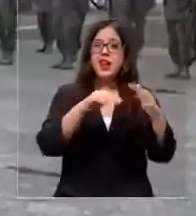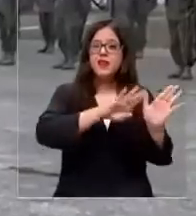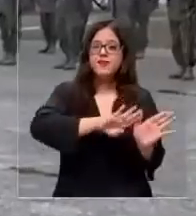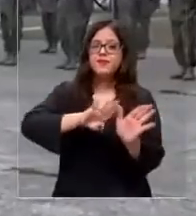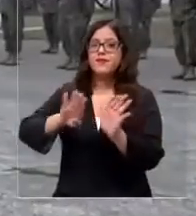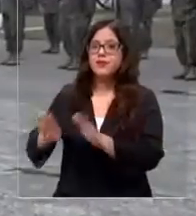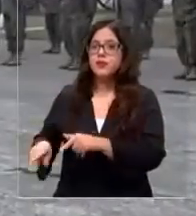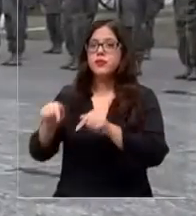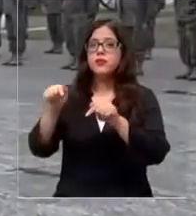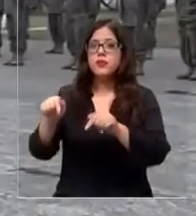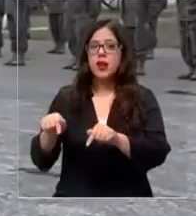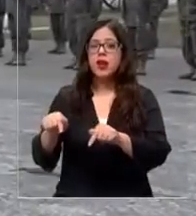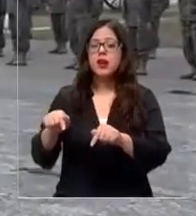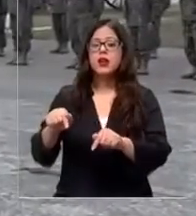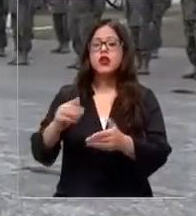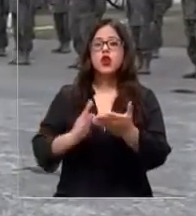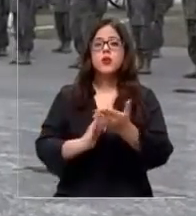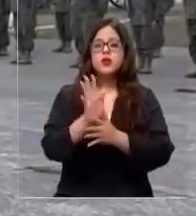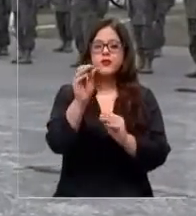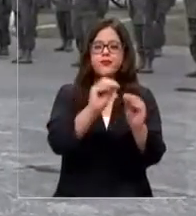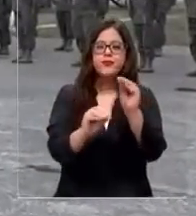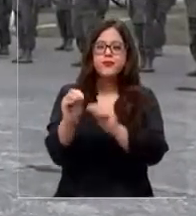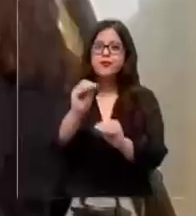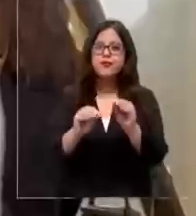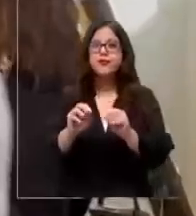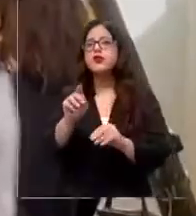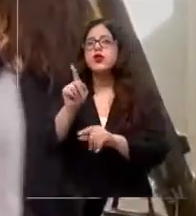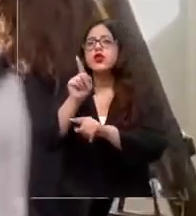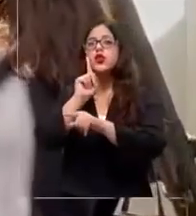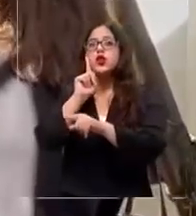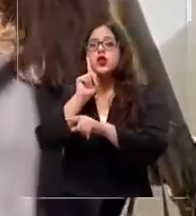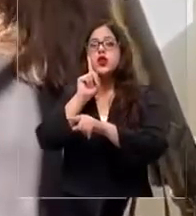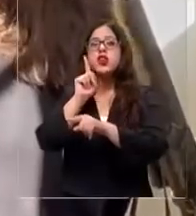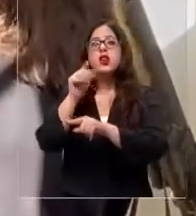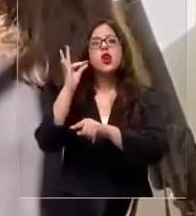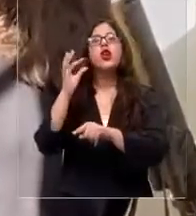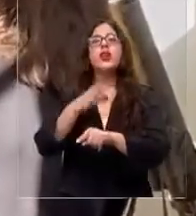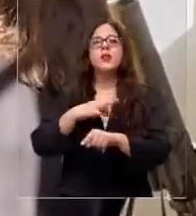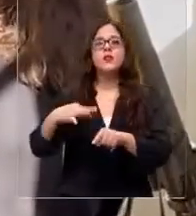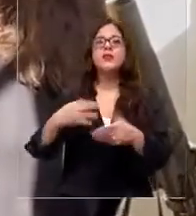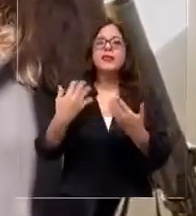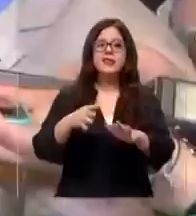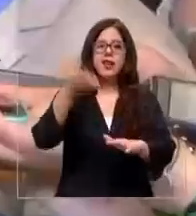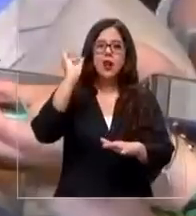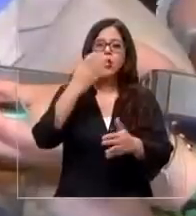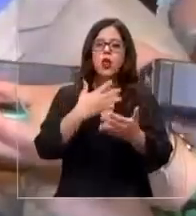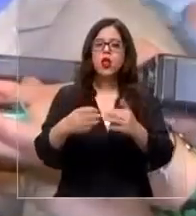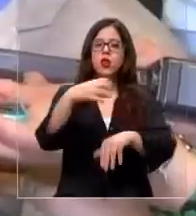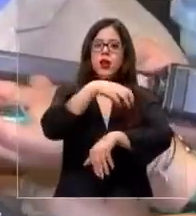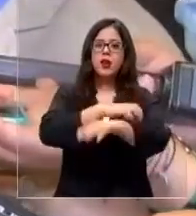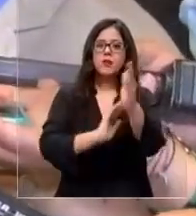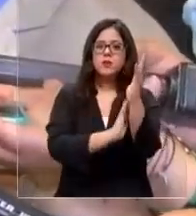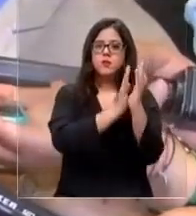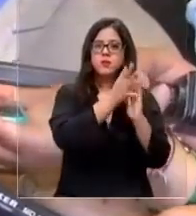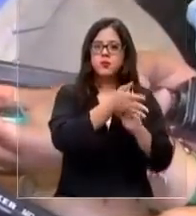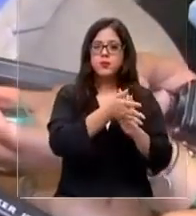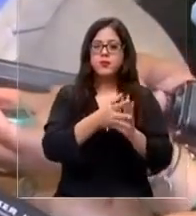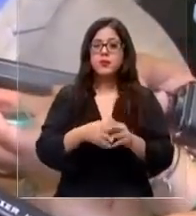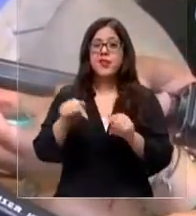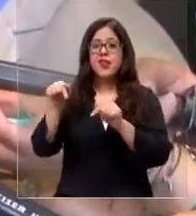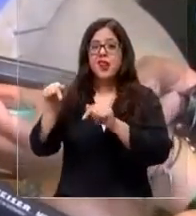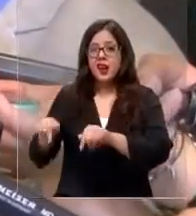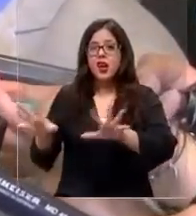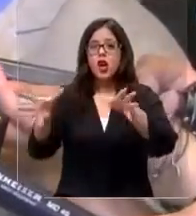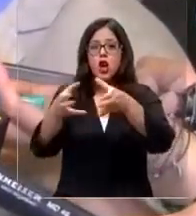sur, una tarea que inició su diseño con la titular de defensa, quien sostuvo reuniones en la Araucanía. Manteniendo sobre todo